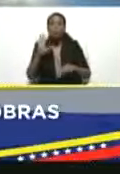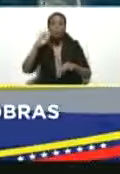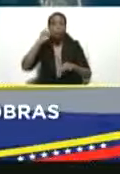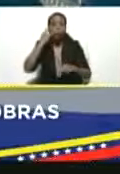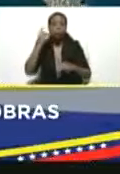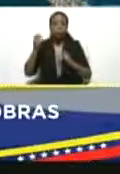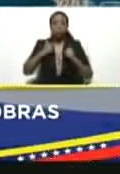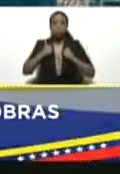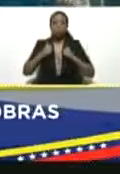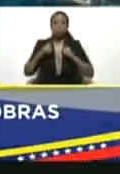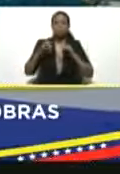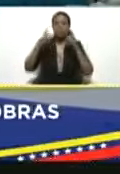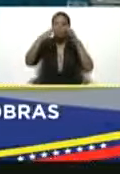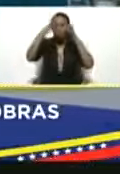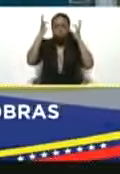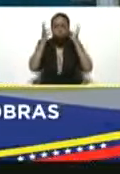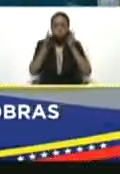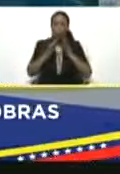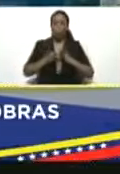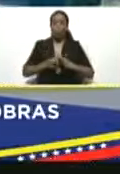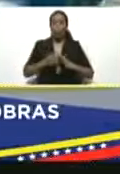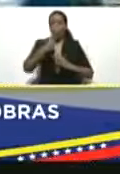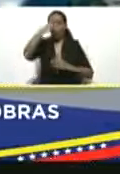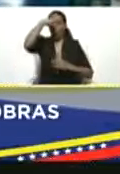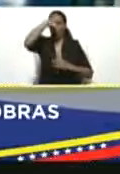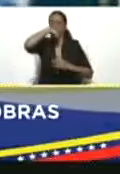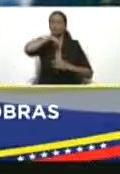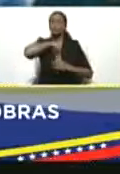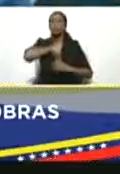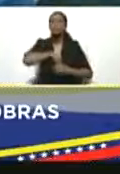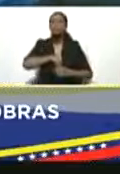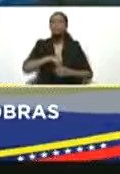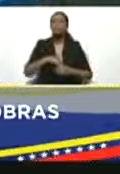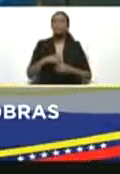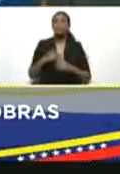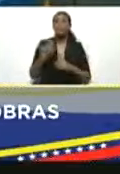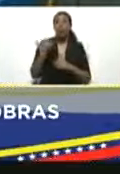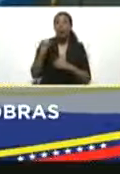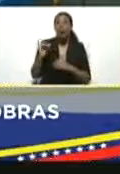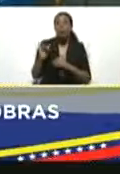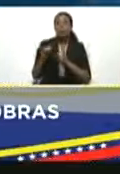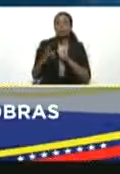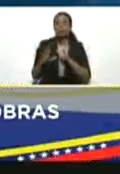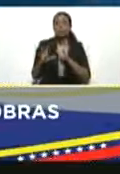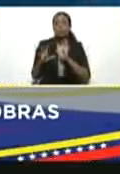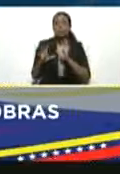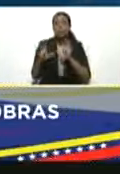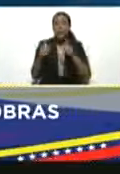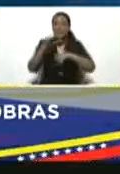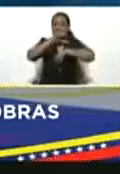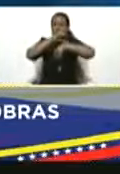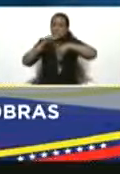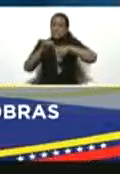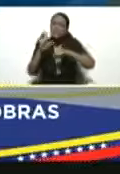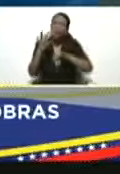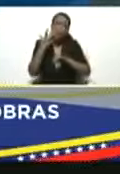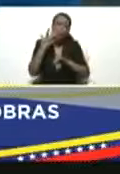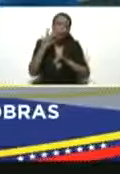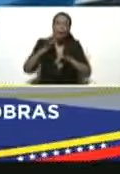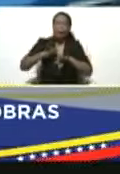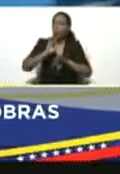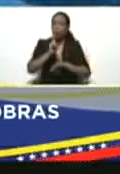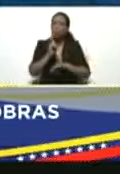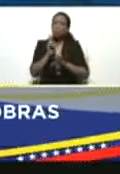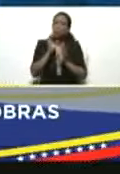laringoscopio tenemos un equipo de tenemos un equipo de cirugía menor todo esto